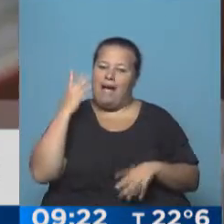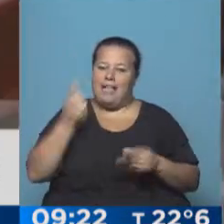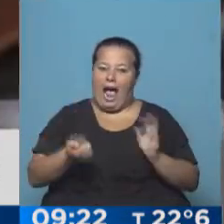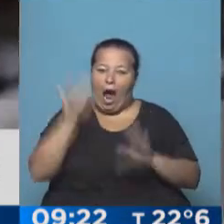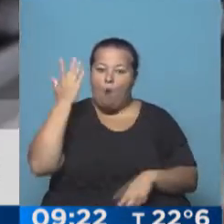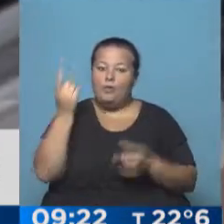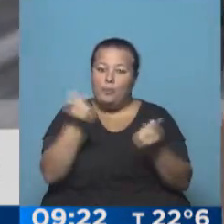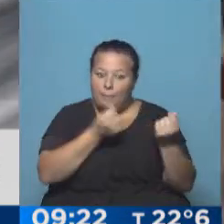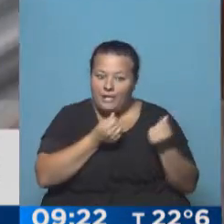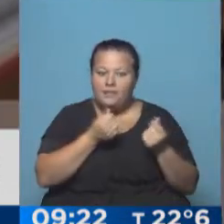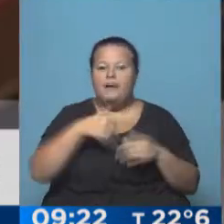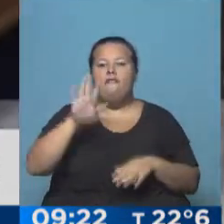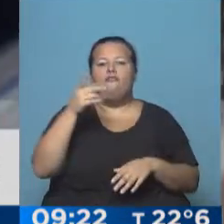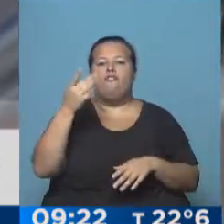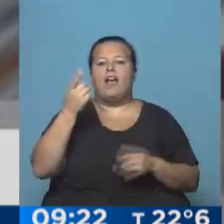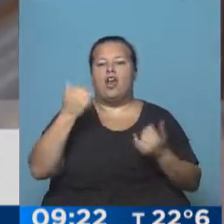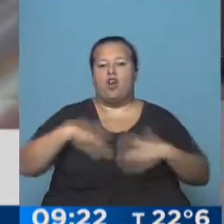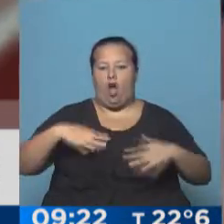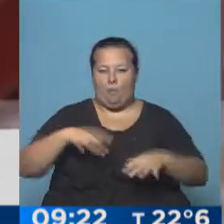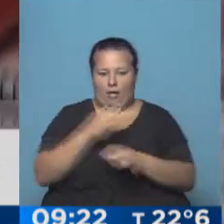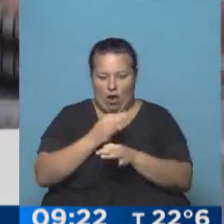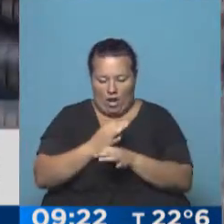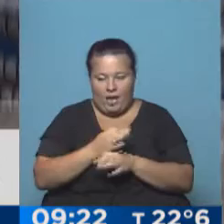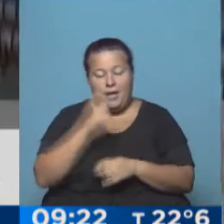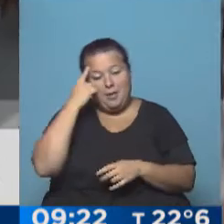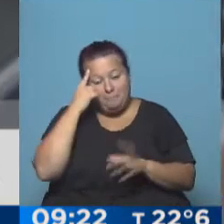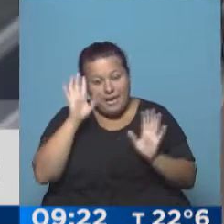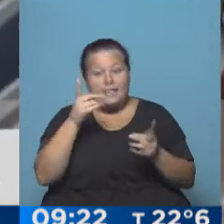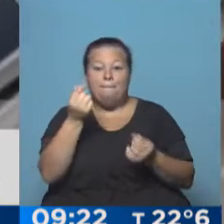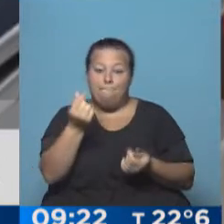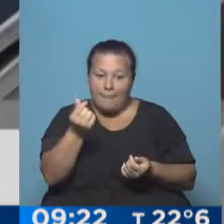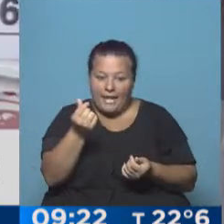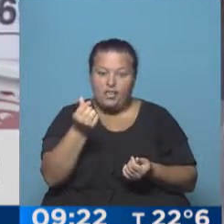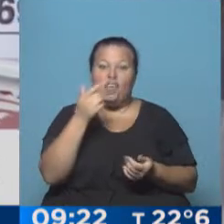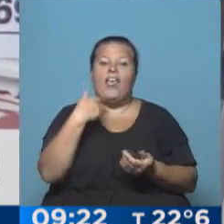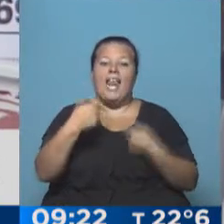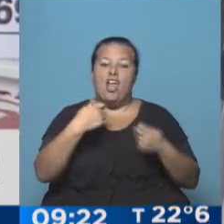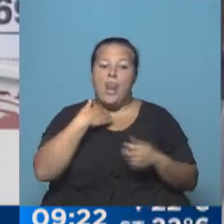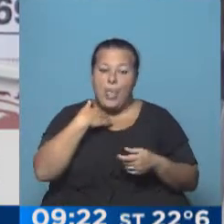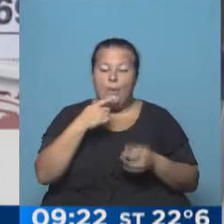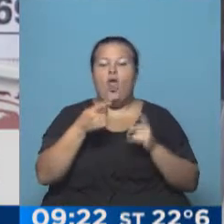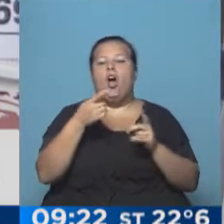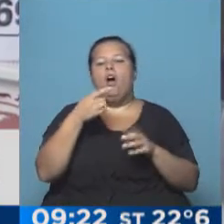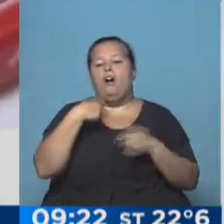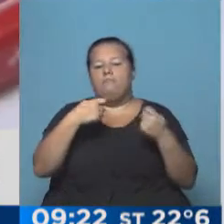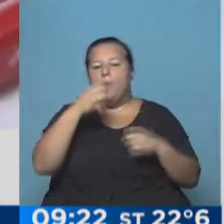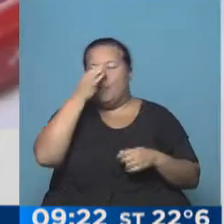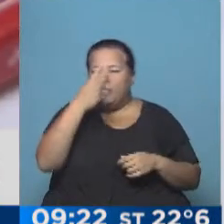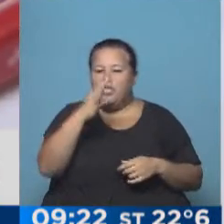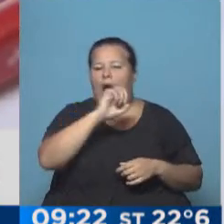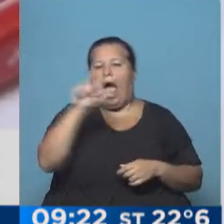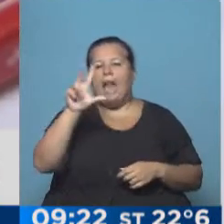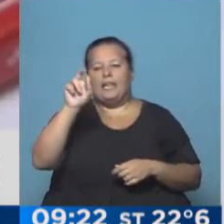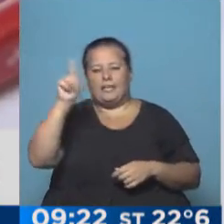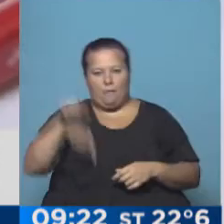aumento de precios se registró en la indumentaria escolar y calcula que los precios en librería alcanzan entre el 25 y